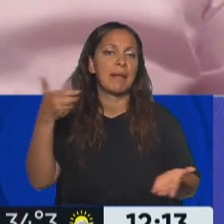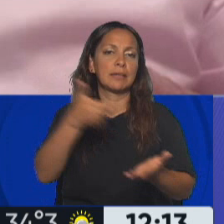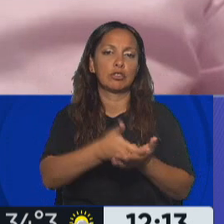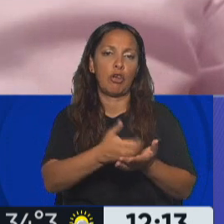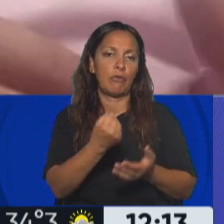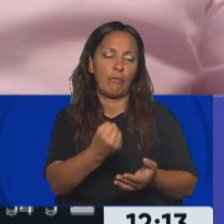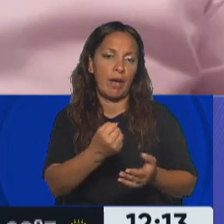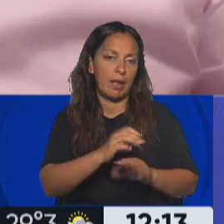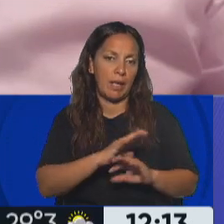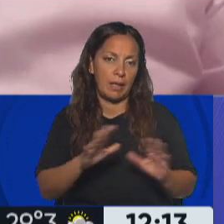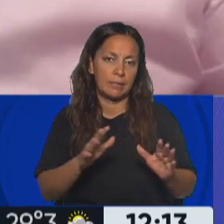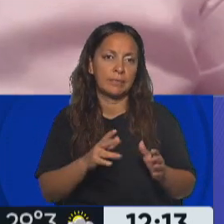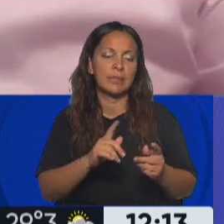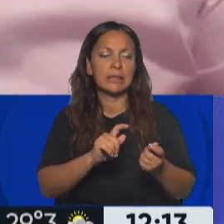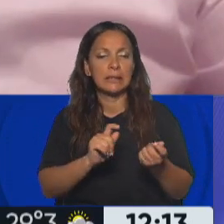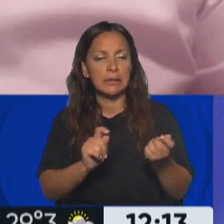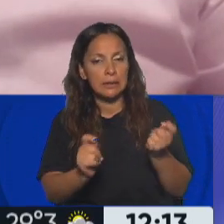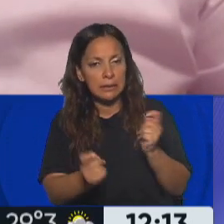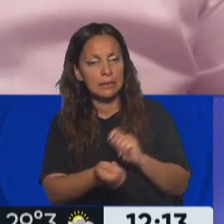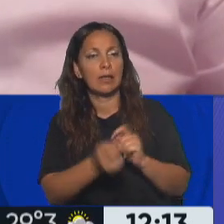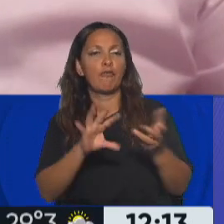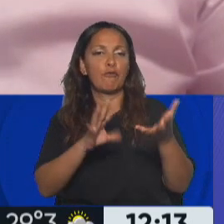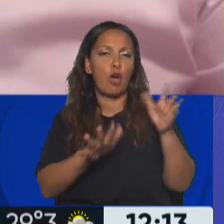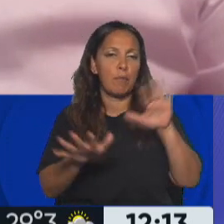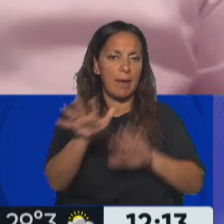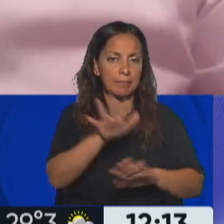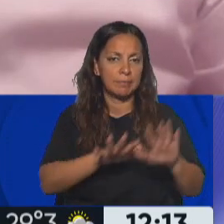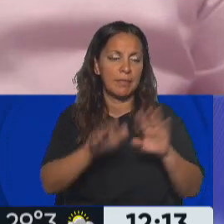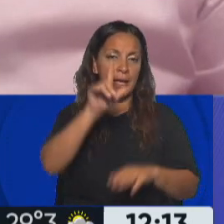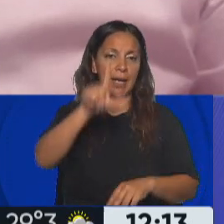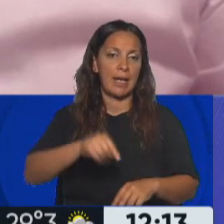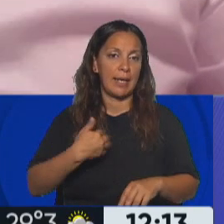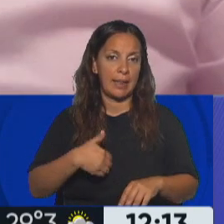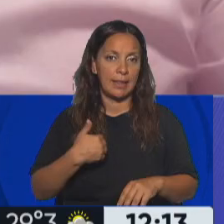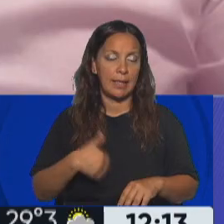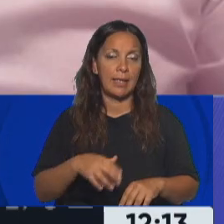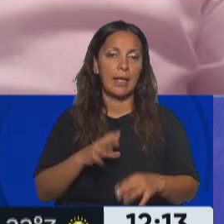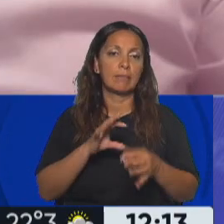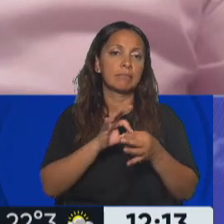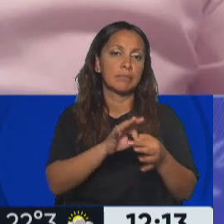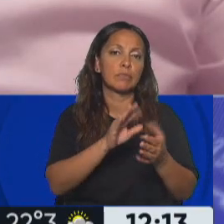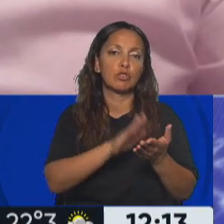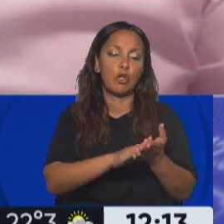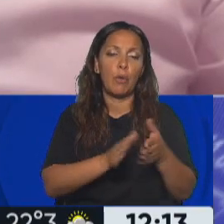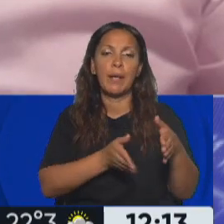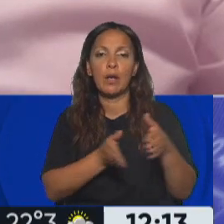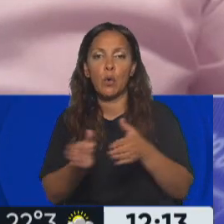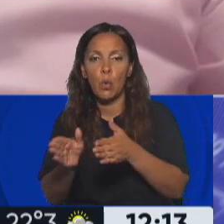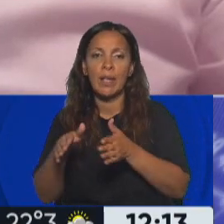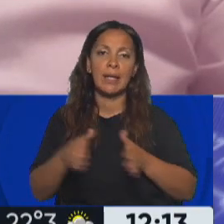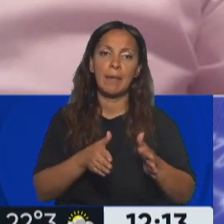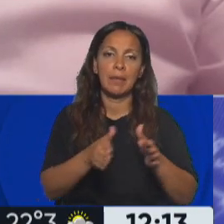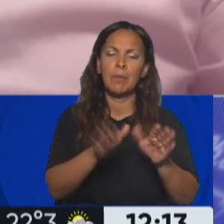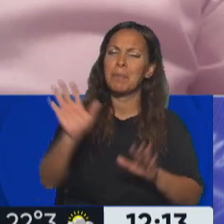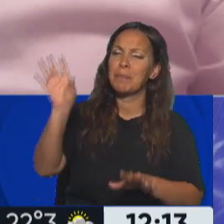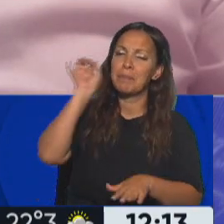una fuerte reconversión de la logística en la Argentina en materia de rutas y caminos. Permíteme